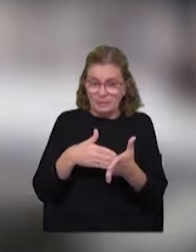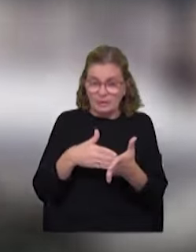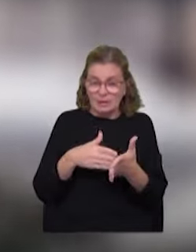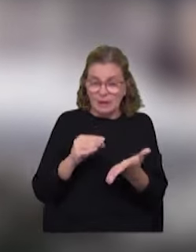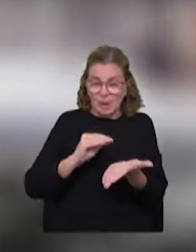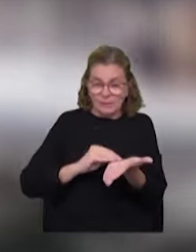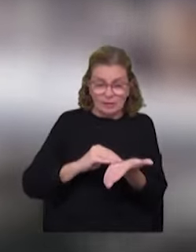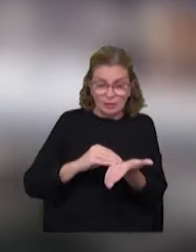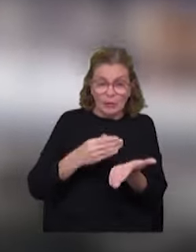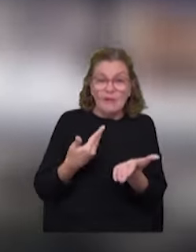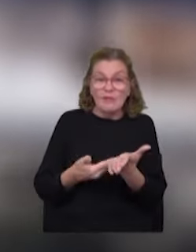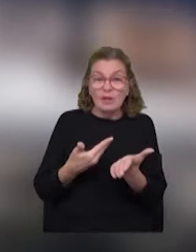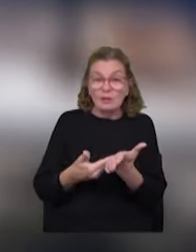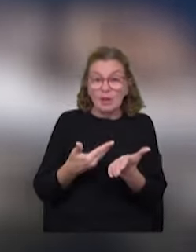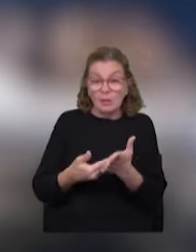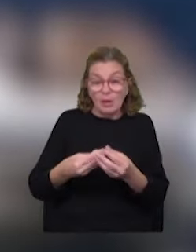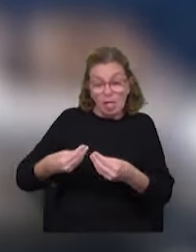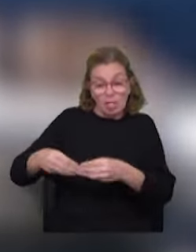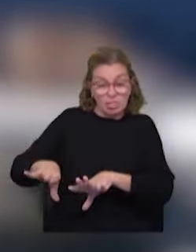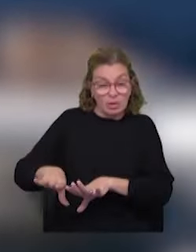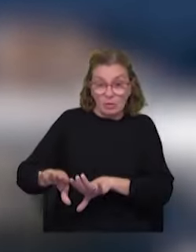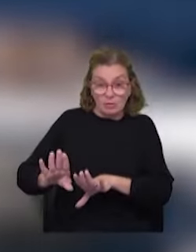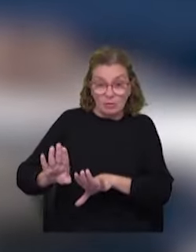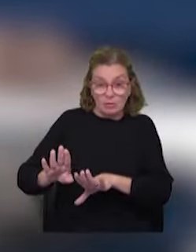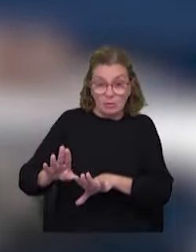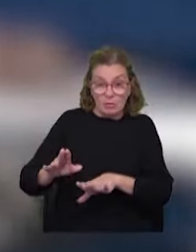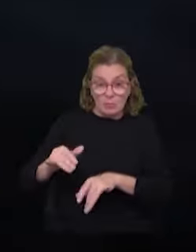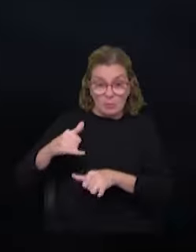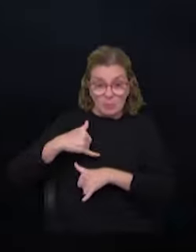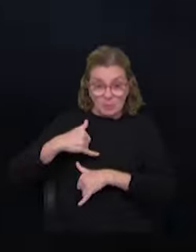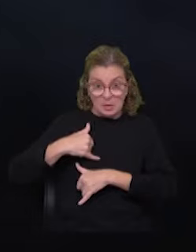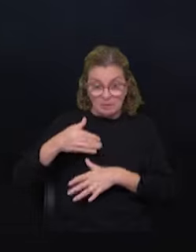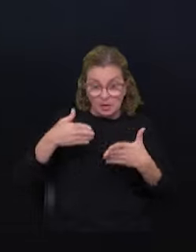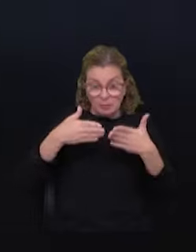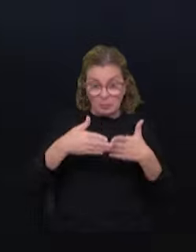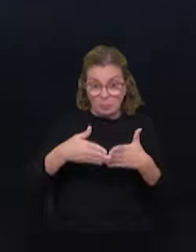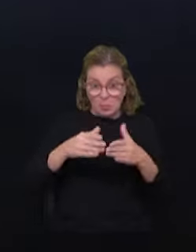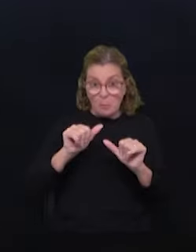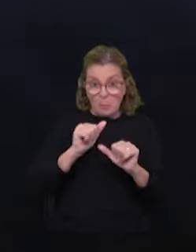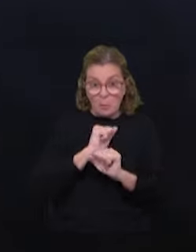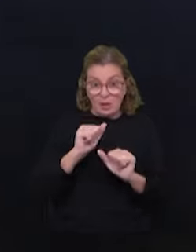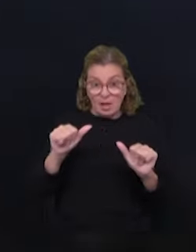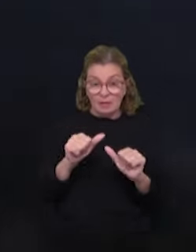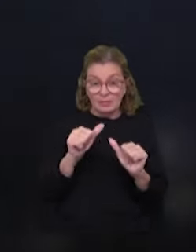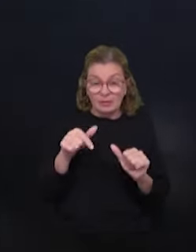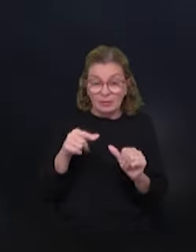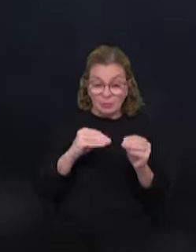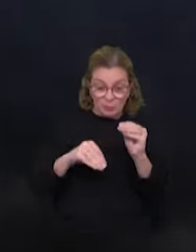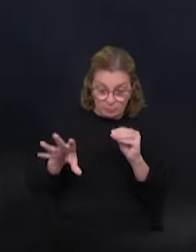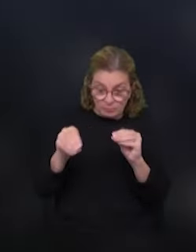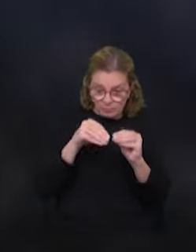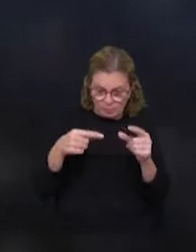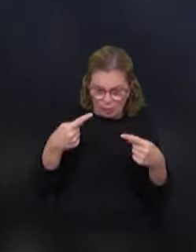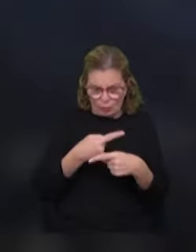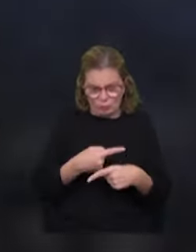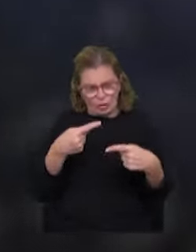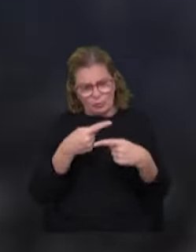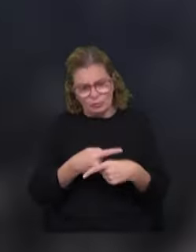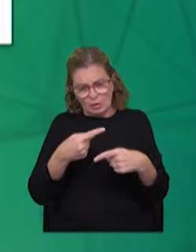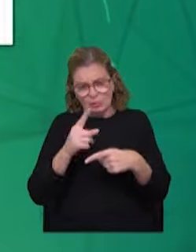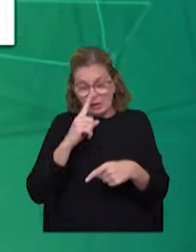administrativo Por lo cual se dejó sin efecto toda actividad militar que dicho buque pudiera realizar esta sumatoria de contradicciones desató